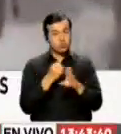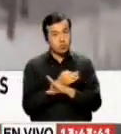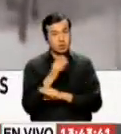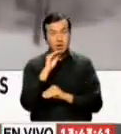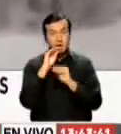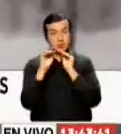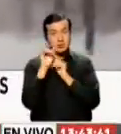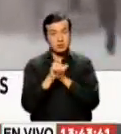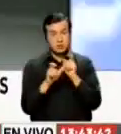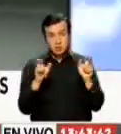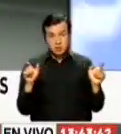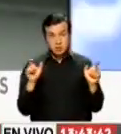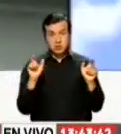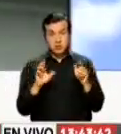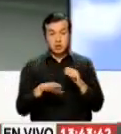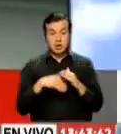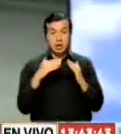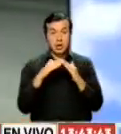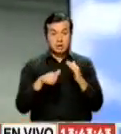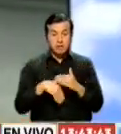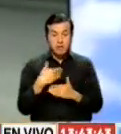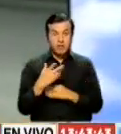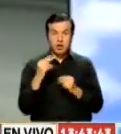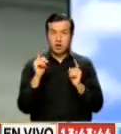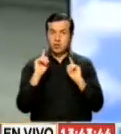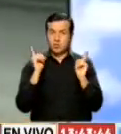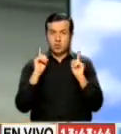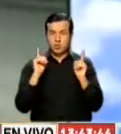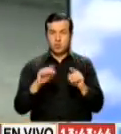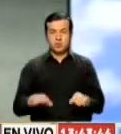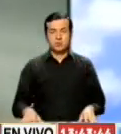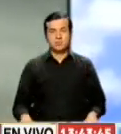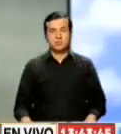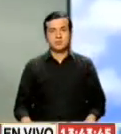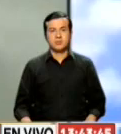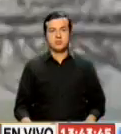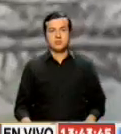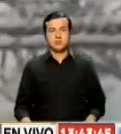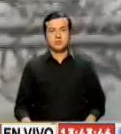a los habitantes no salir de sus viviendas durante estos días.